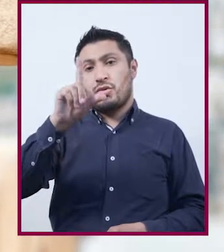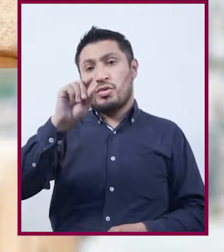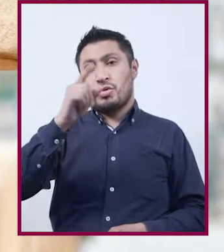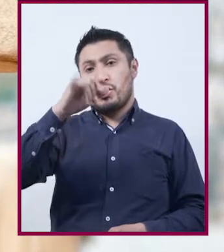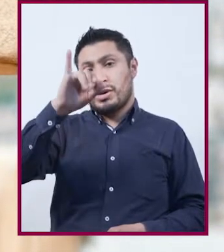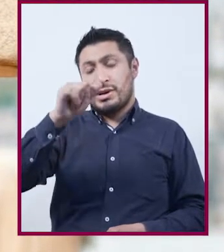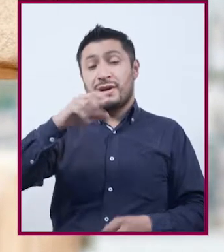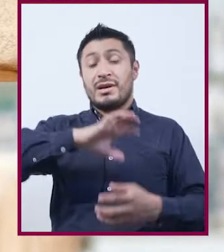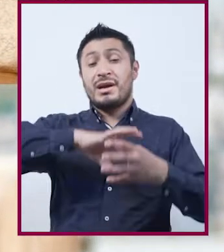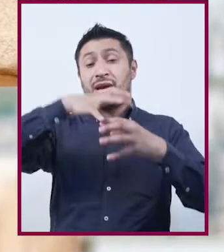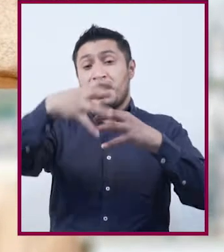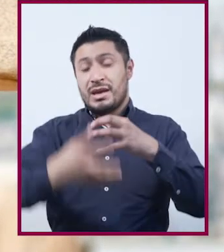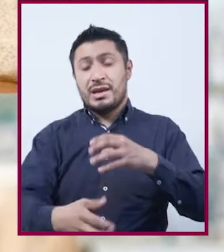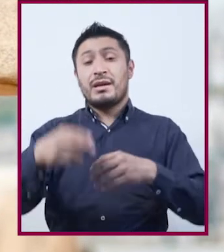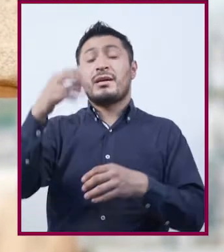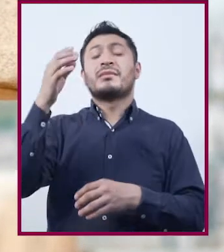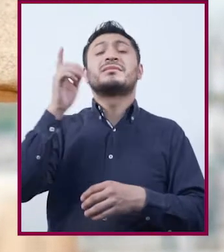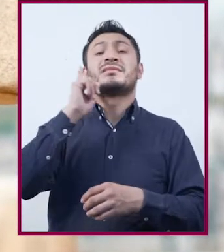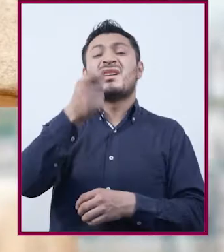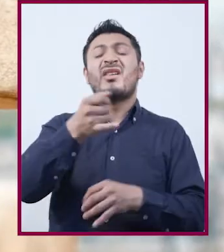el estudio del cielo.